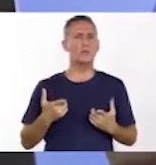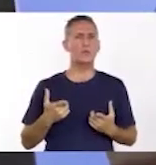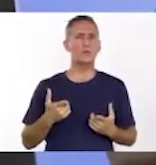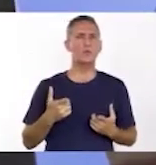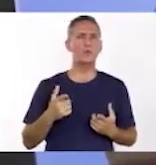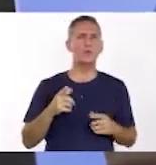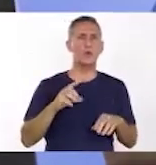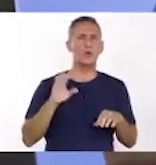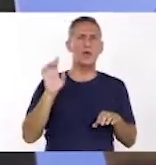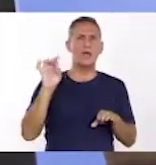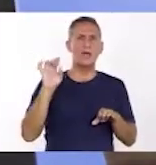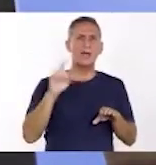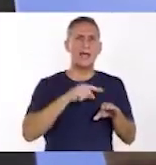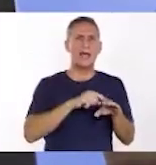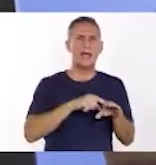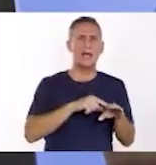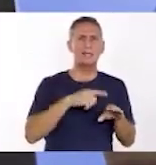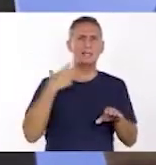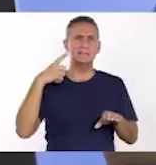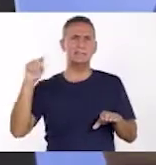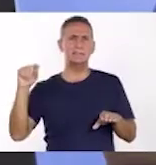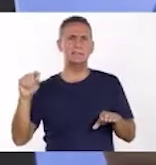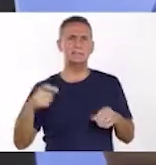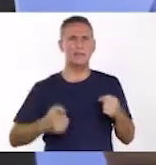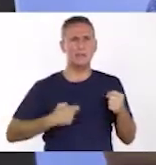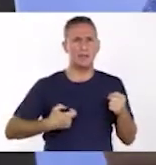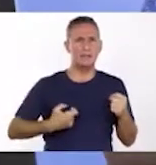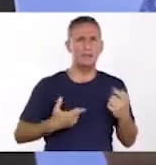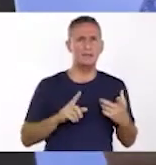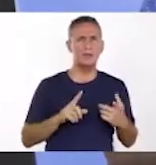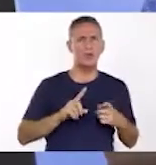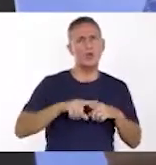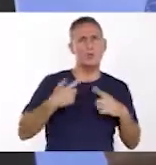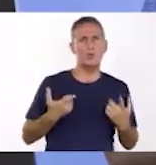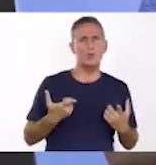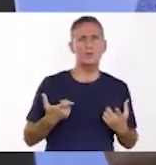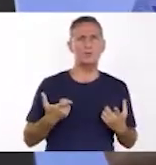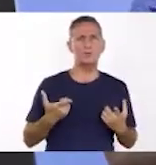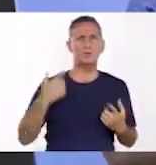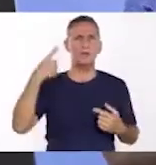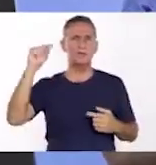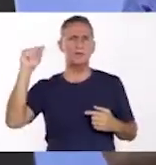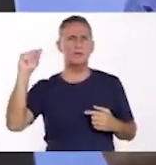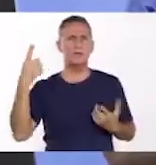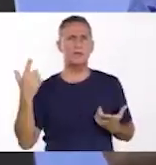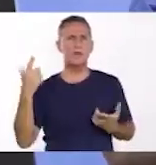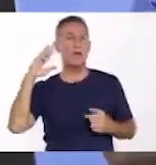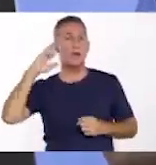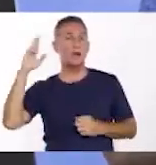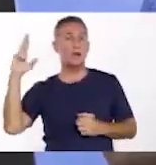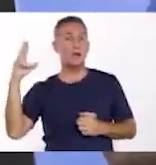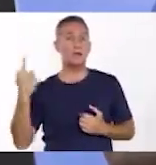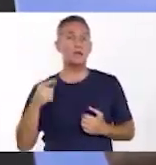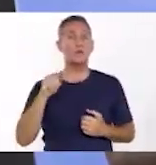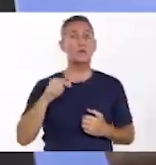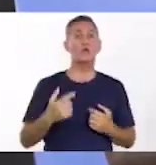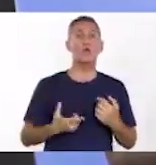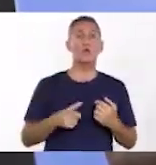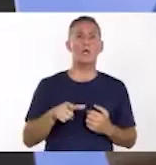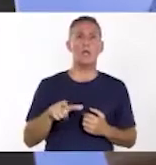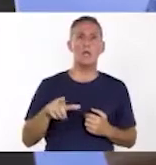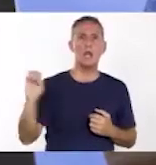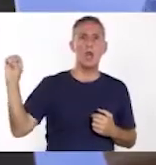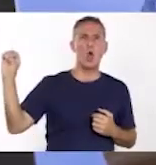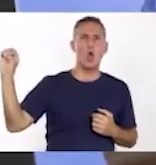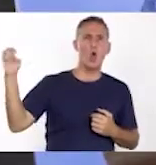Aquiles se retira de ese combate. ¿Por qué se va? Bien, recuerden que él fue ofendido